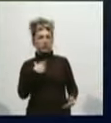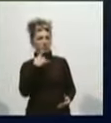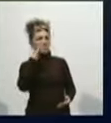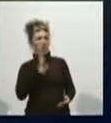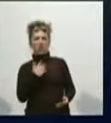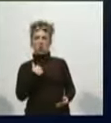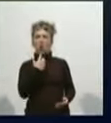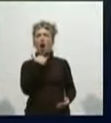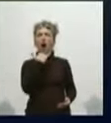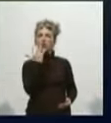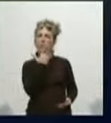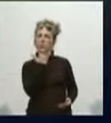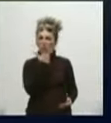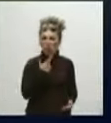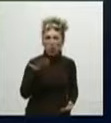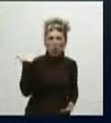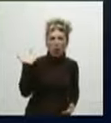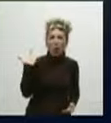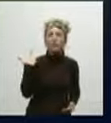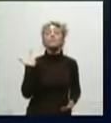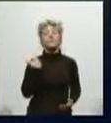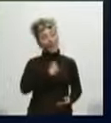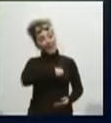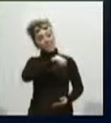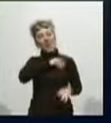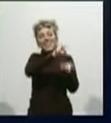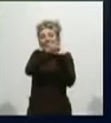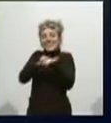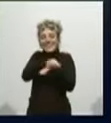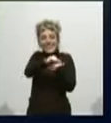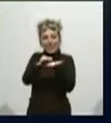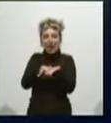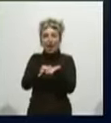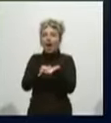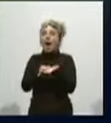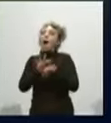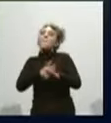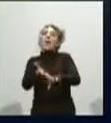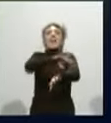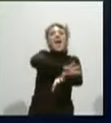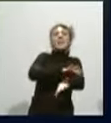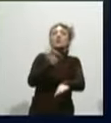algo. Somos de la España insular. Ah, insular. ¿Islas Baleares o Islas